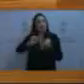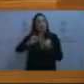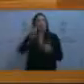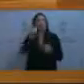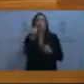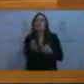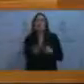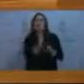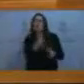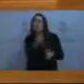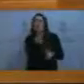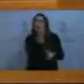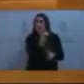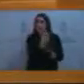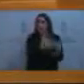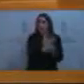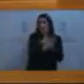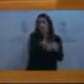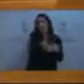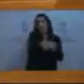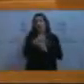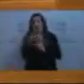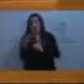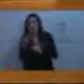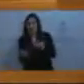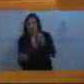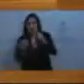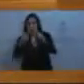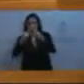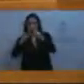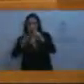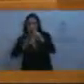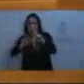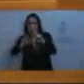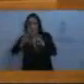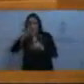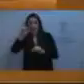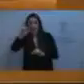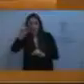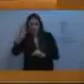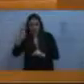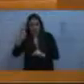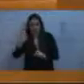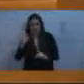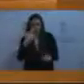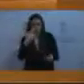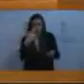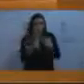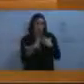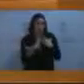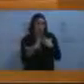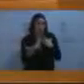el doble de los que se activan en el área 1. Acabamos de ver cómo